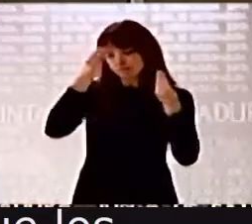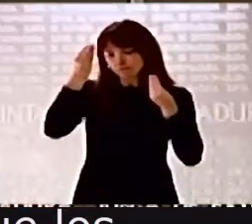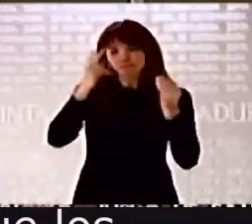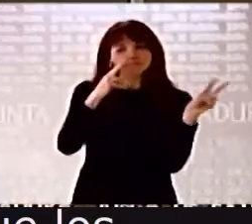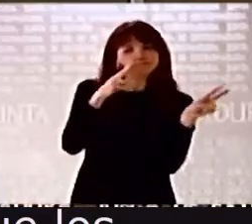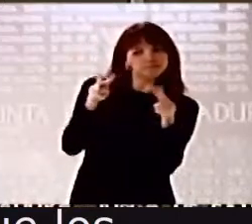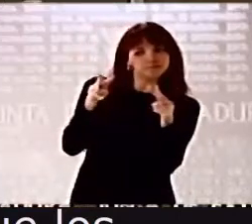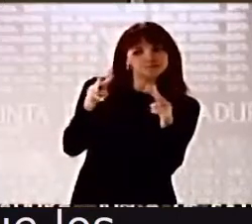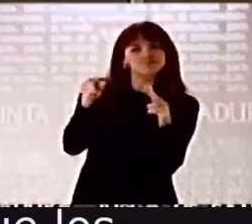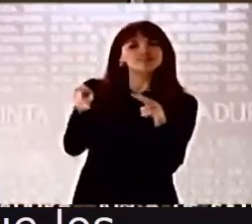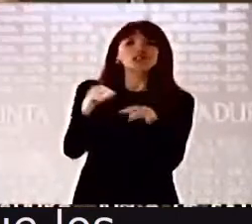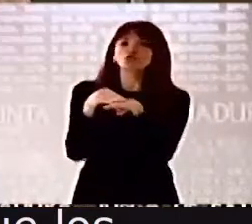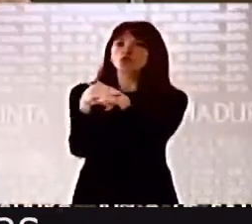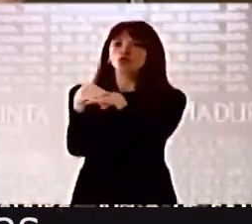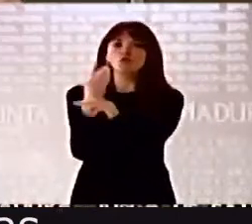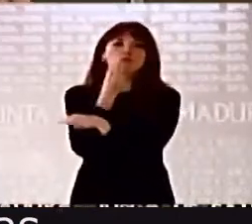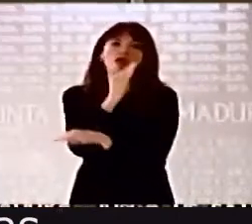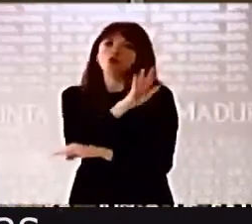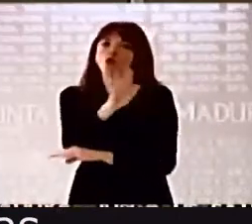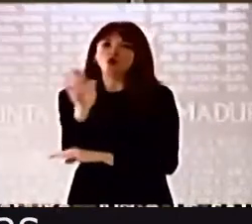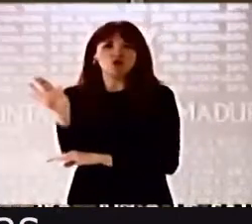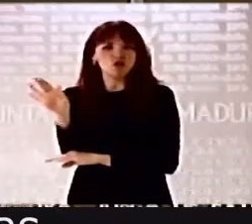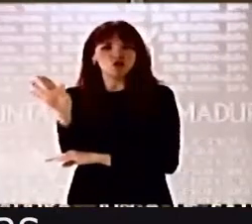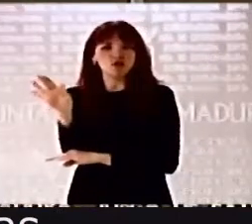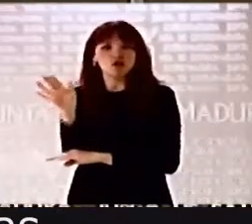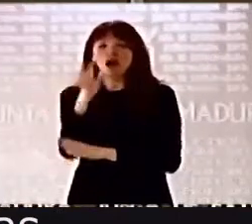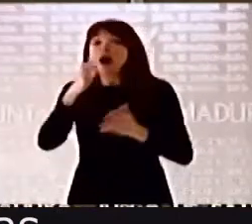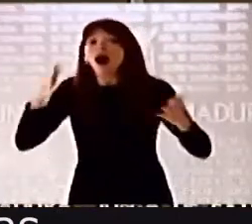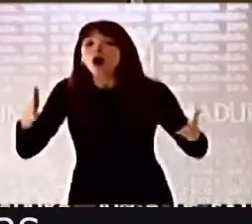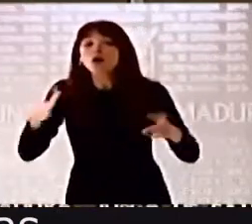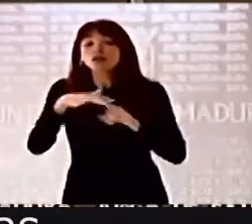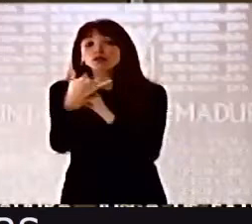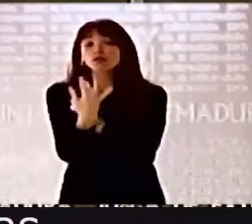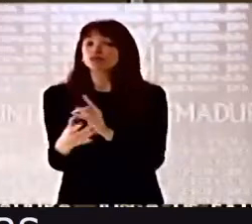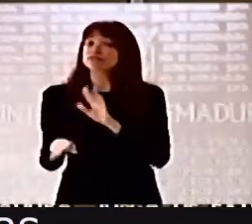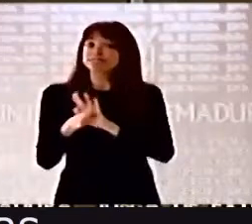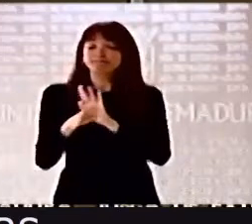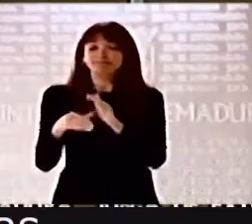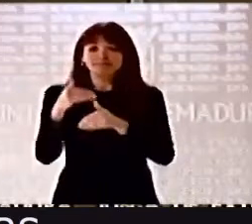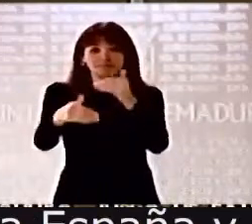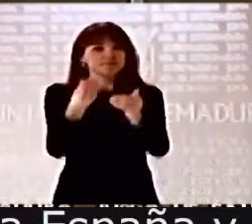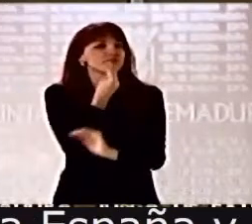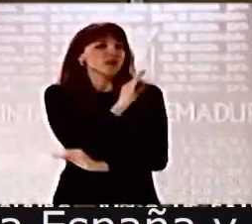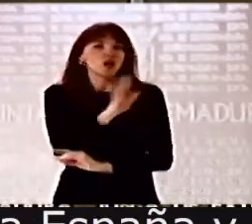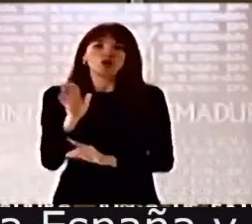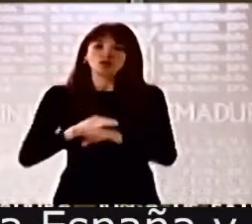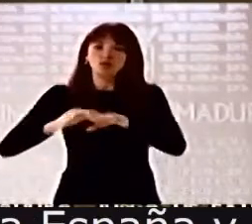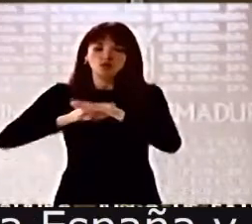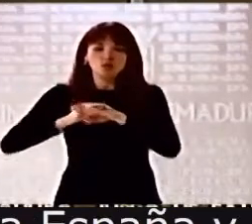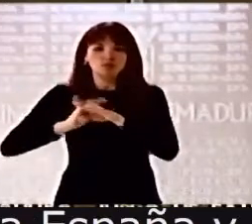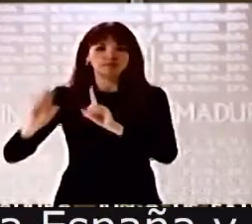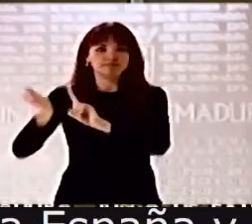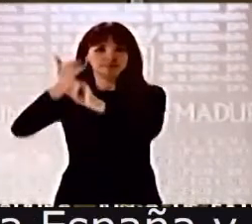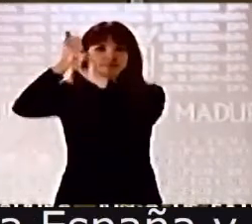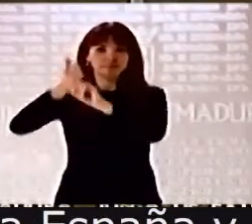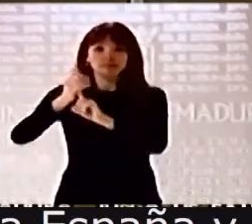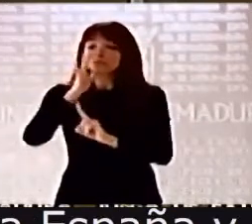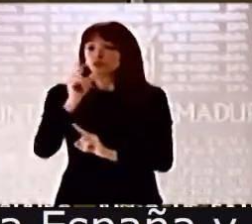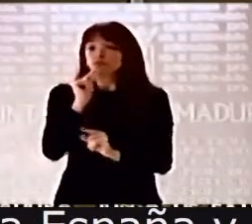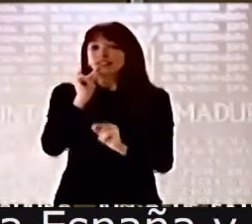era la mejor solución para España y sigue siendo hoy la mejor solución para España. Por eso, a los que lo